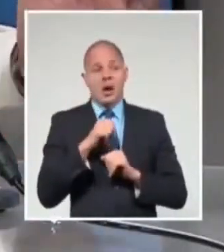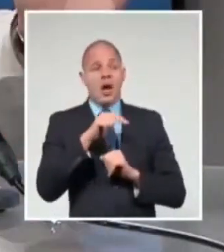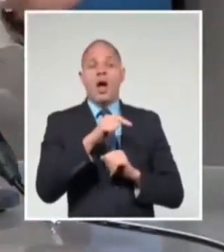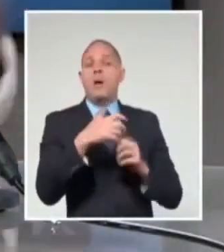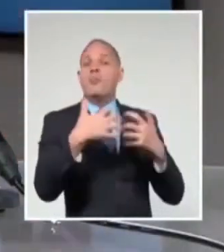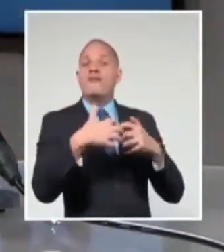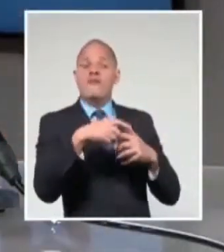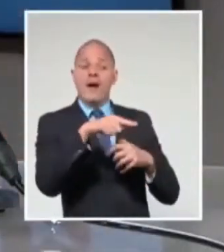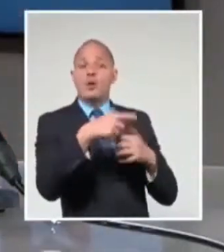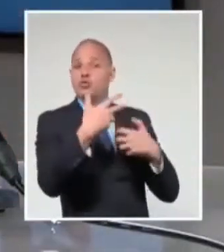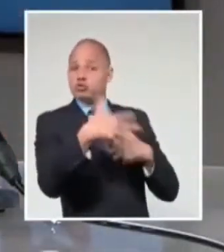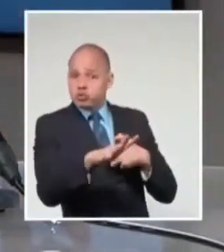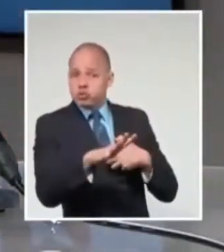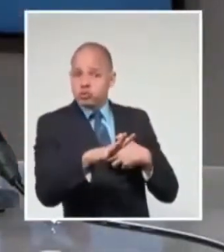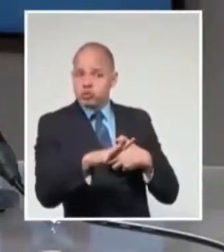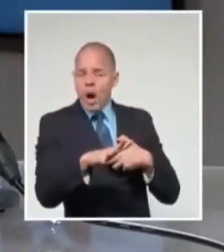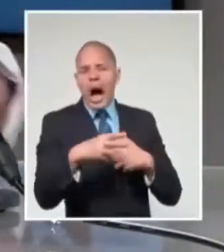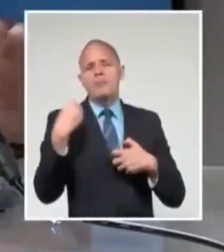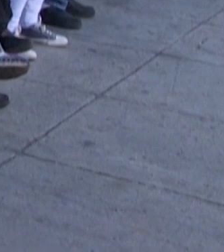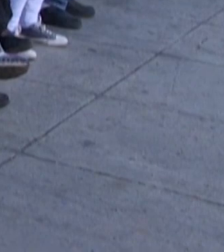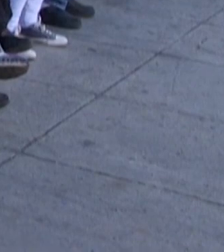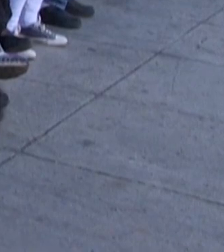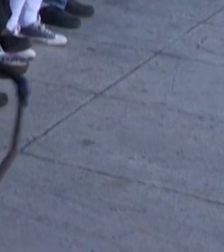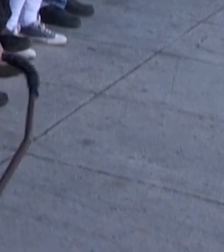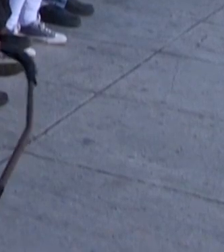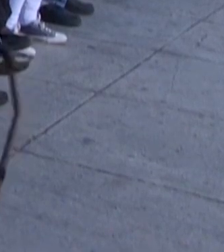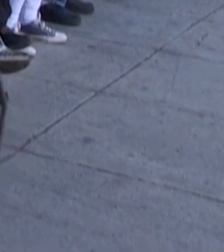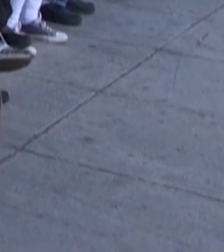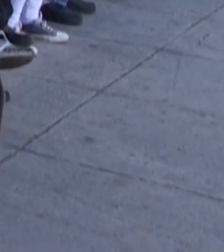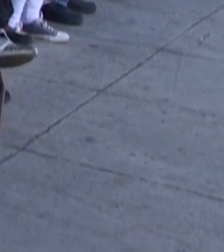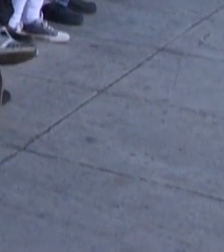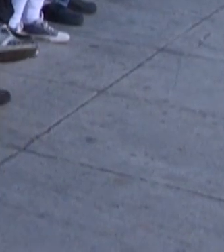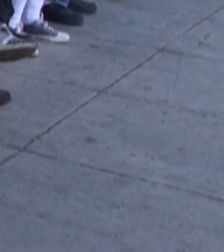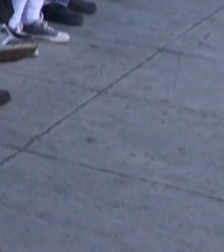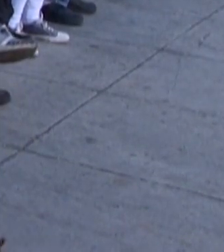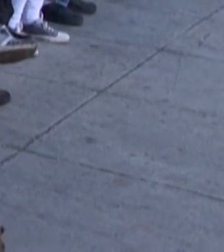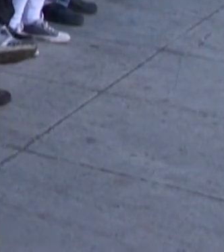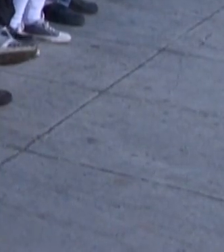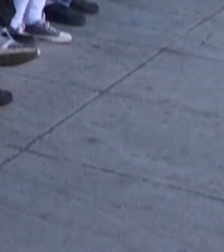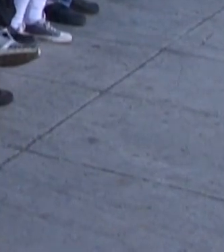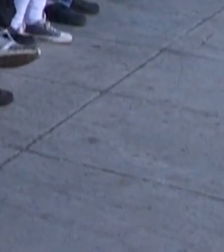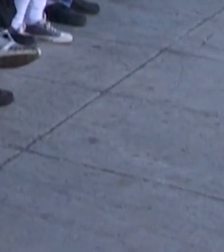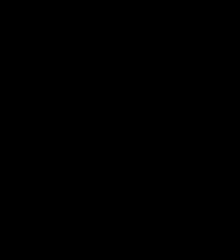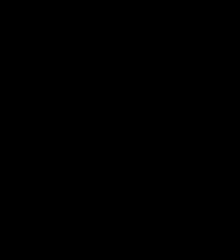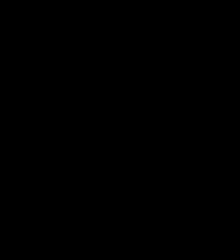manera en que la familia va a asumir los nuevos gastos. Tomás Cardoso, Radio y Televisión Martí. Thank you.